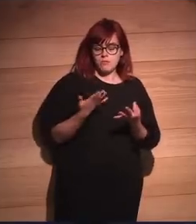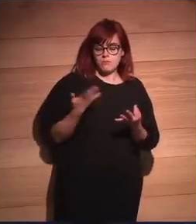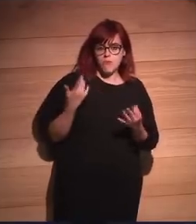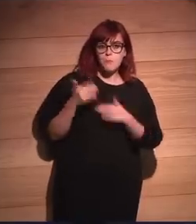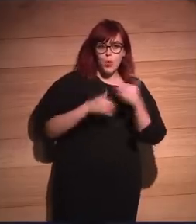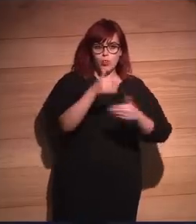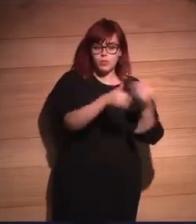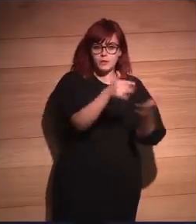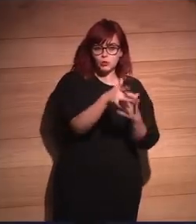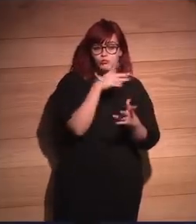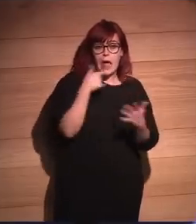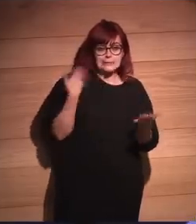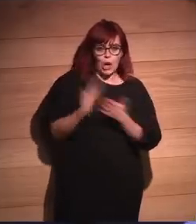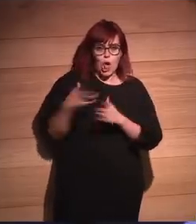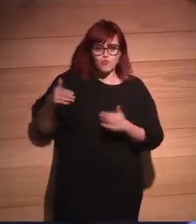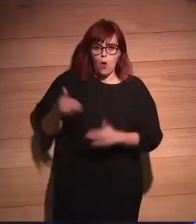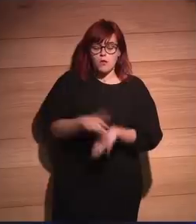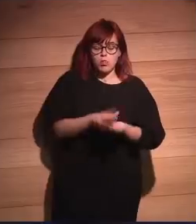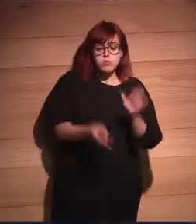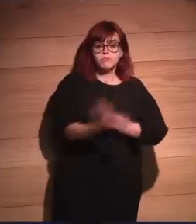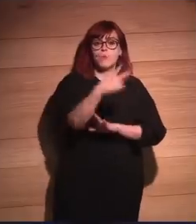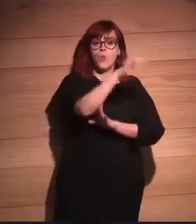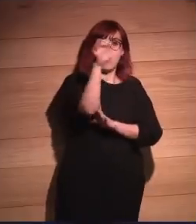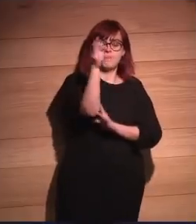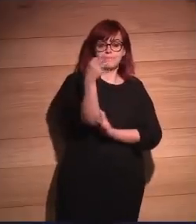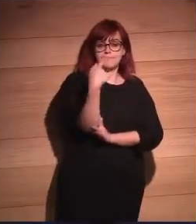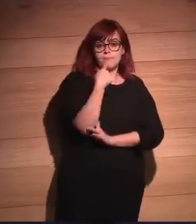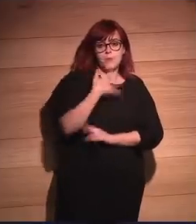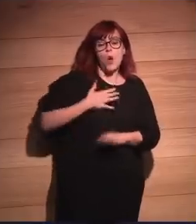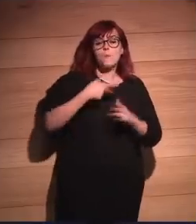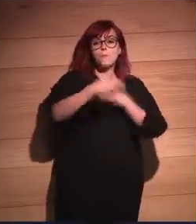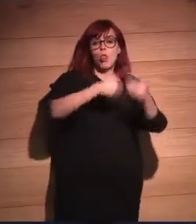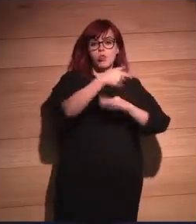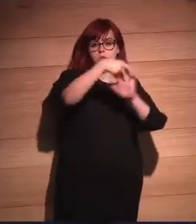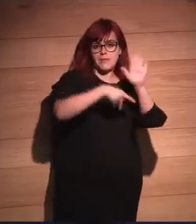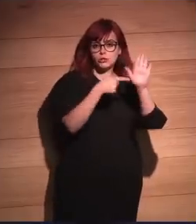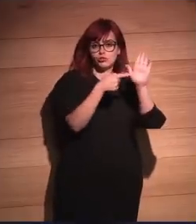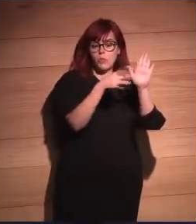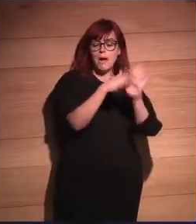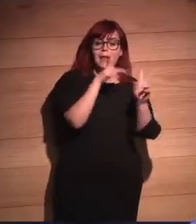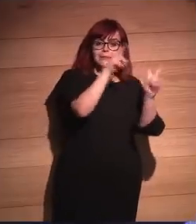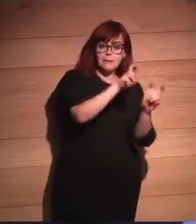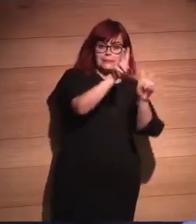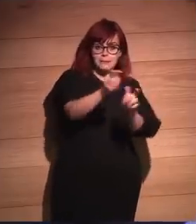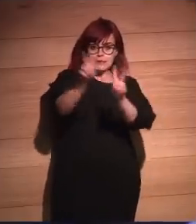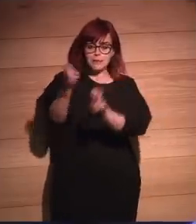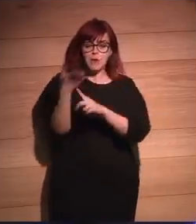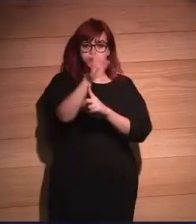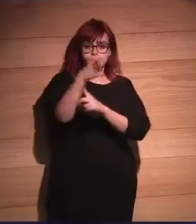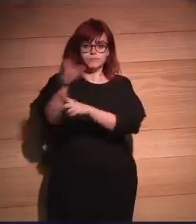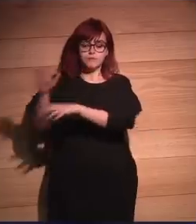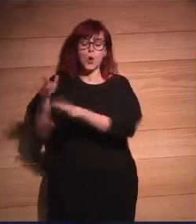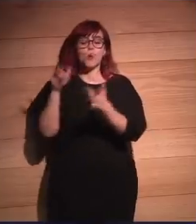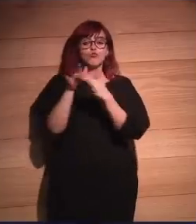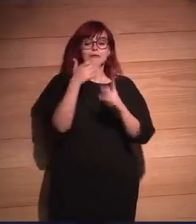definir procedimientos donde no los había y decirle a la Unión Europea, este es mi procedimiento para esto, esto para esto, el punto de